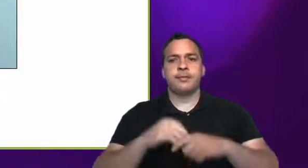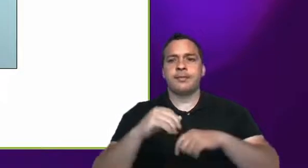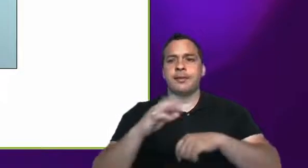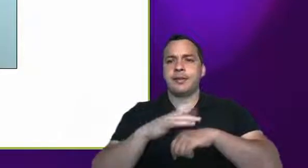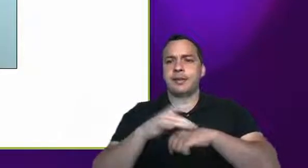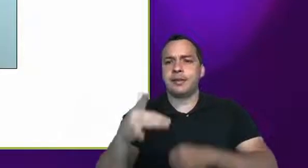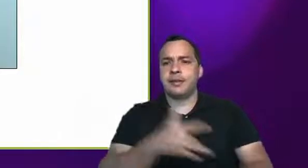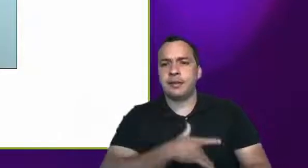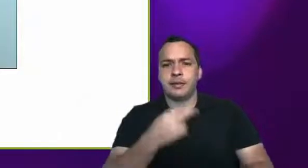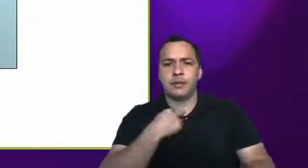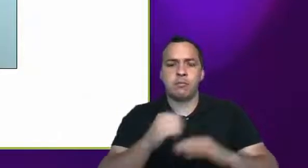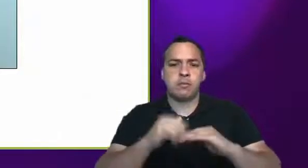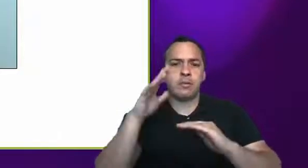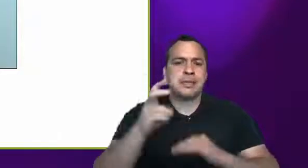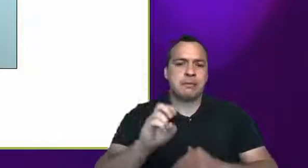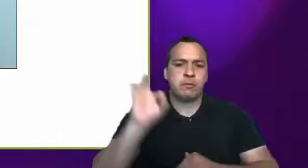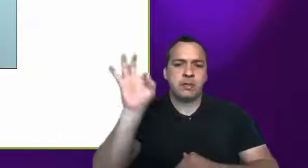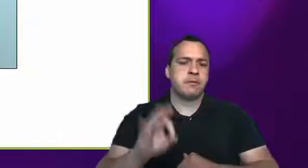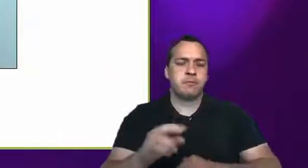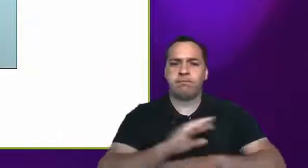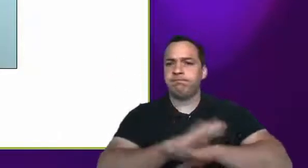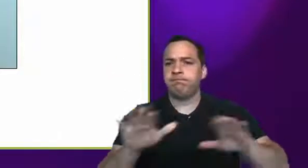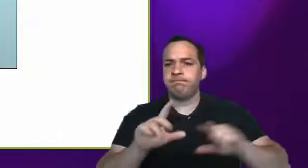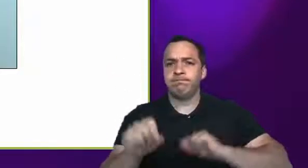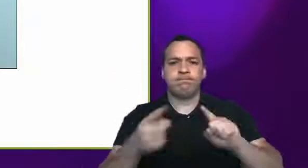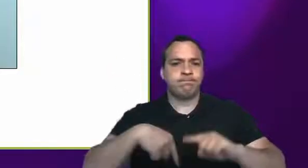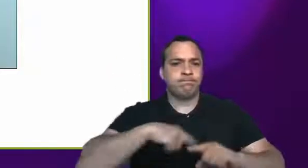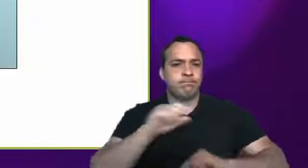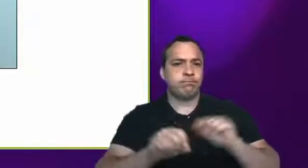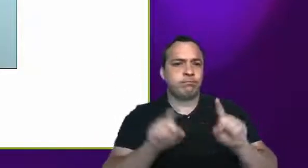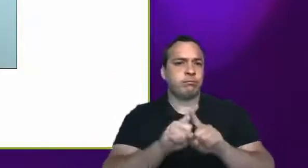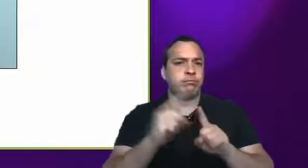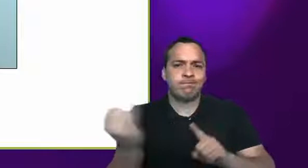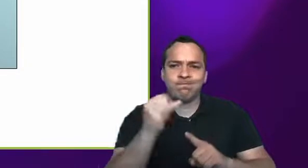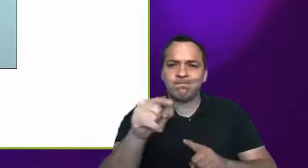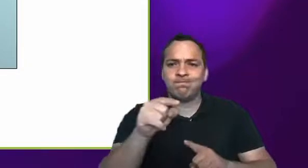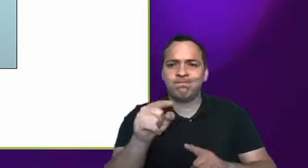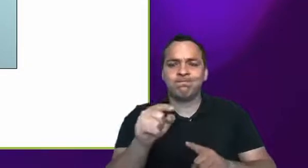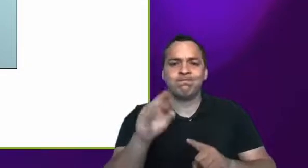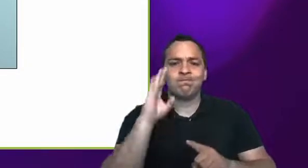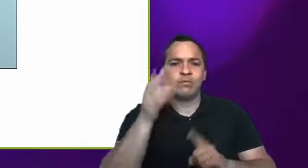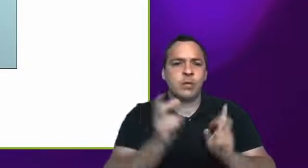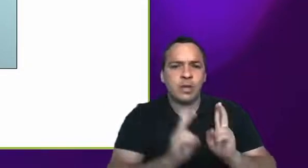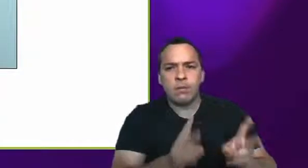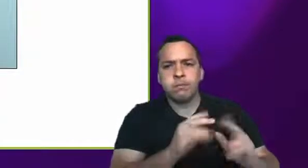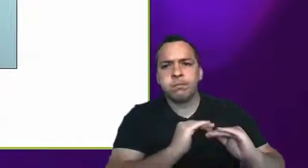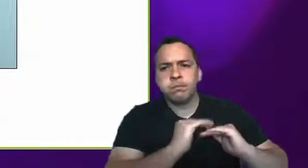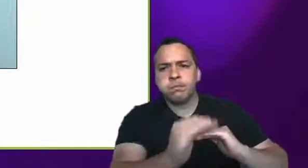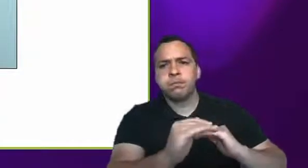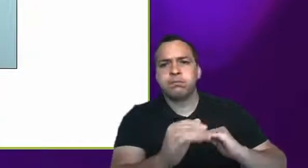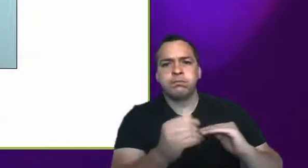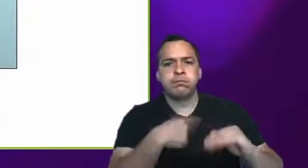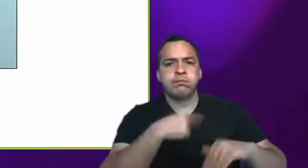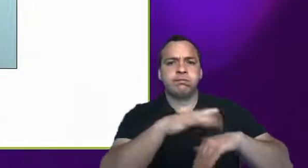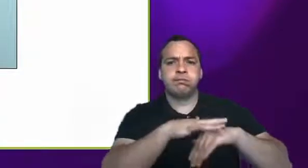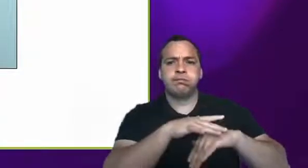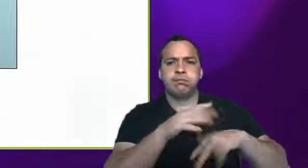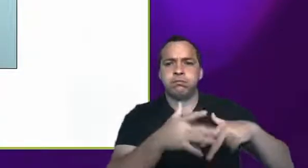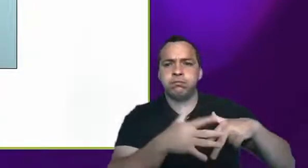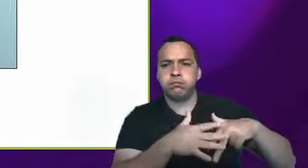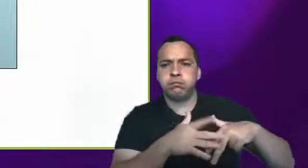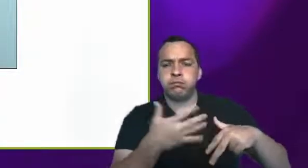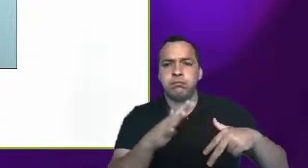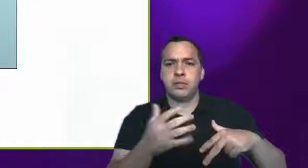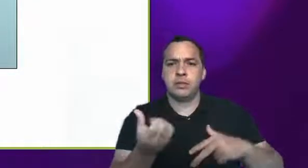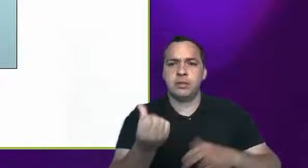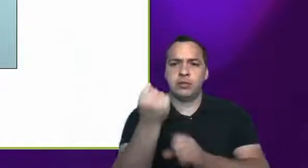al 50%. Para nosotros es muy importante mantener estos pacientes por lo menos 6 meses